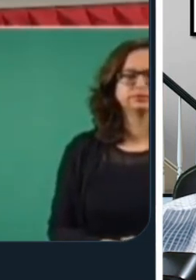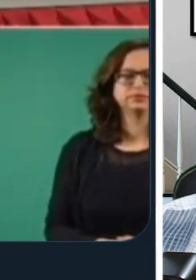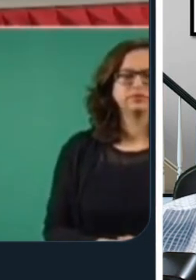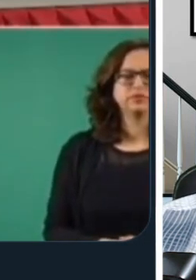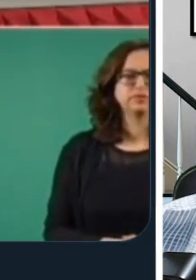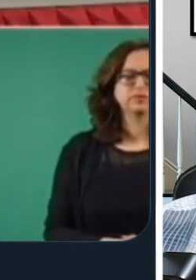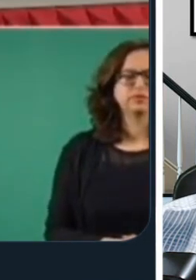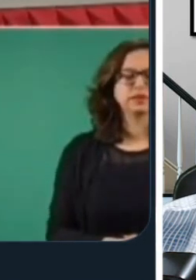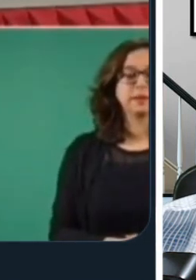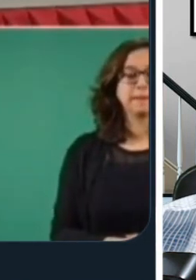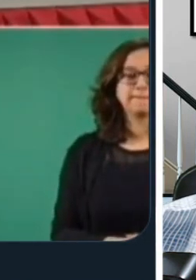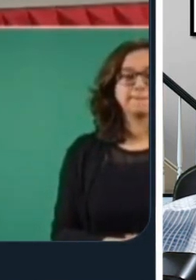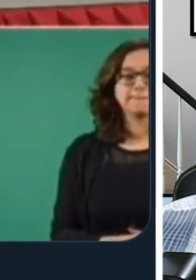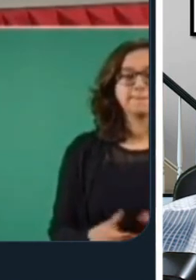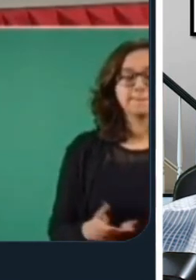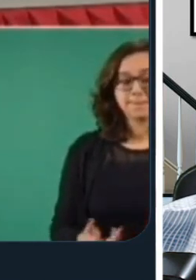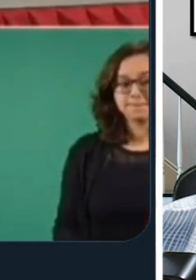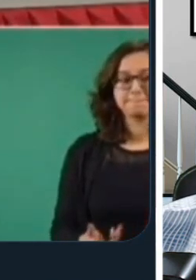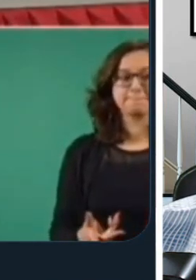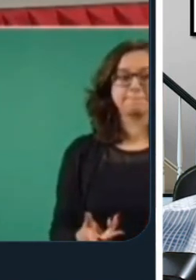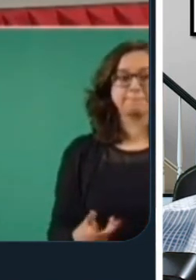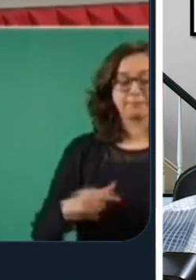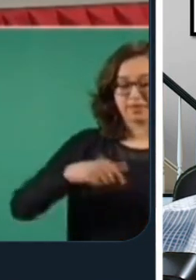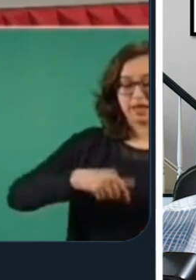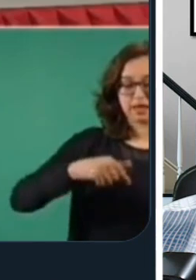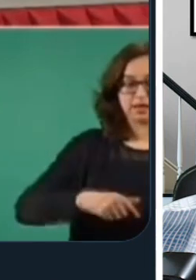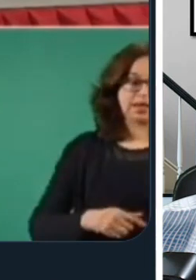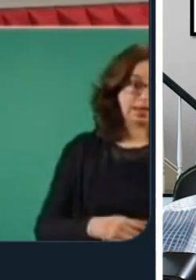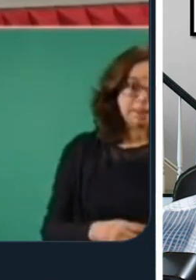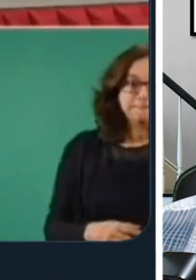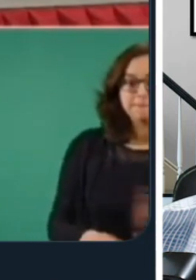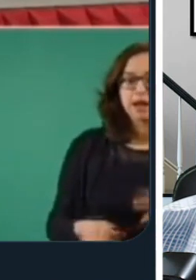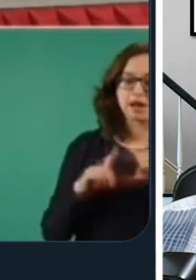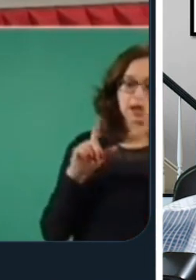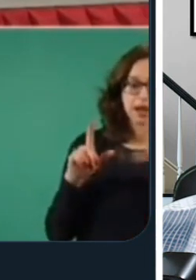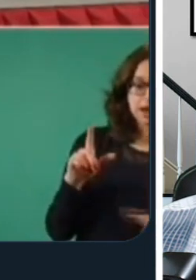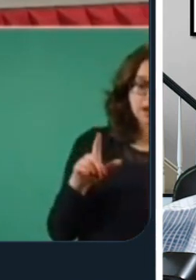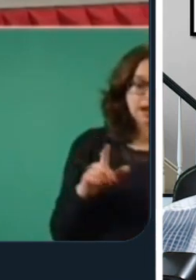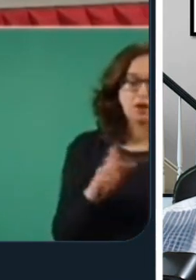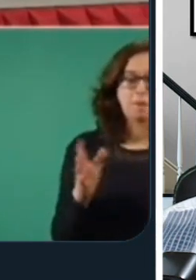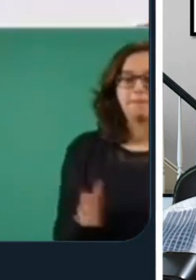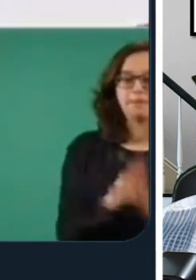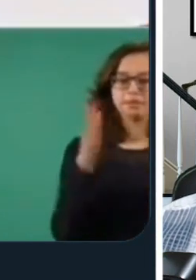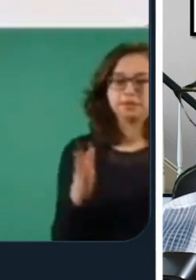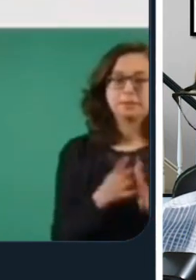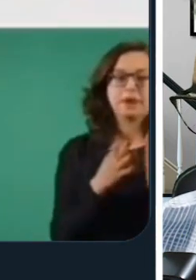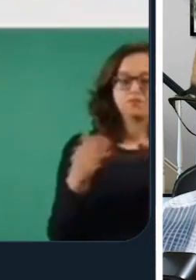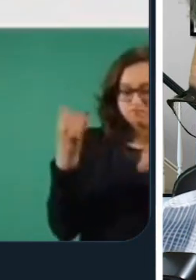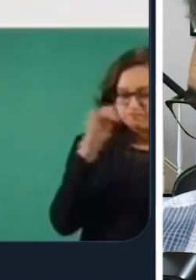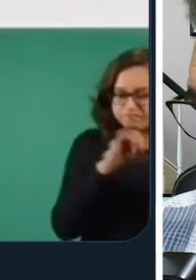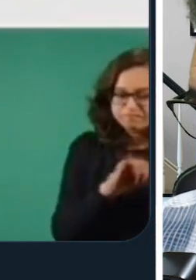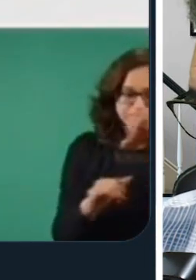Solamente repasar cuál es el estatus de los estudios clínicos en México, en donde de un modo u otro ha participado la Cancillería por instrucciones del señor